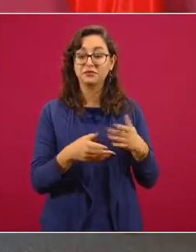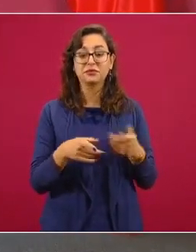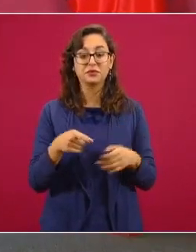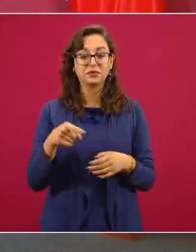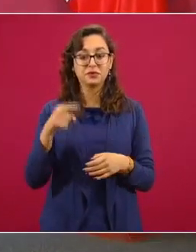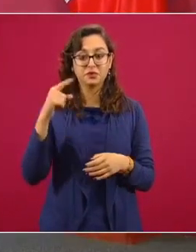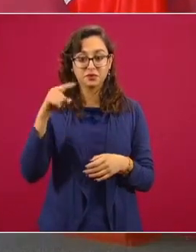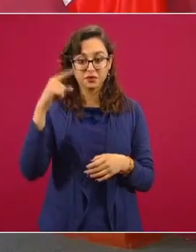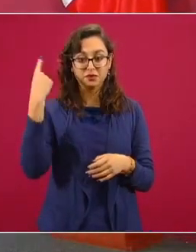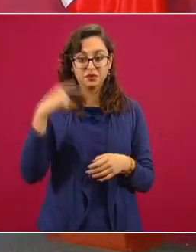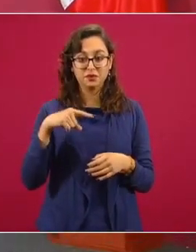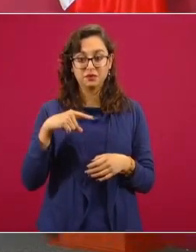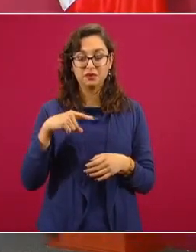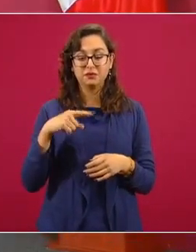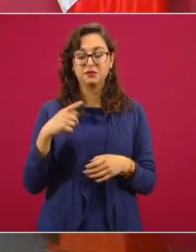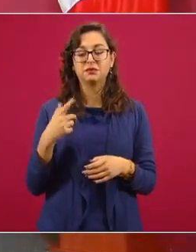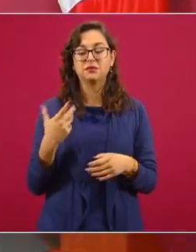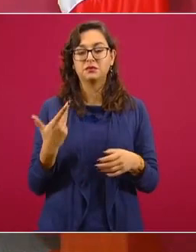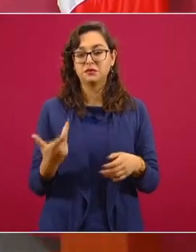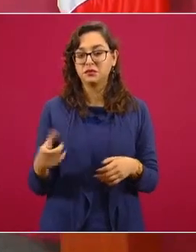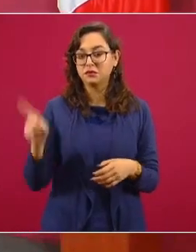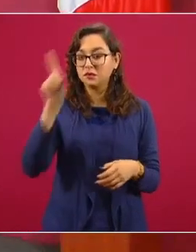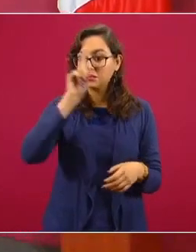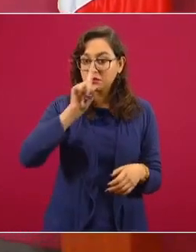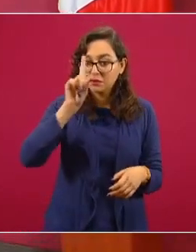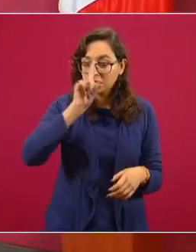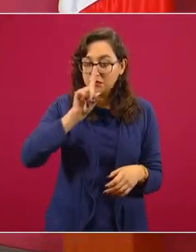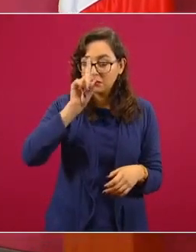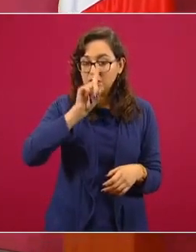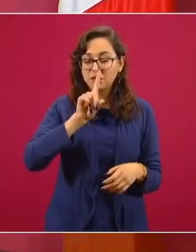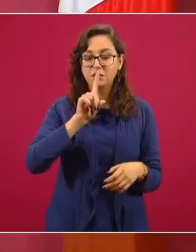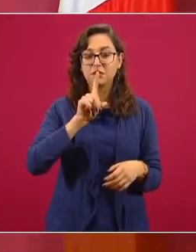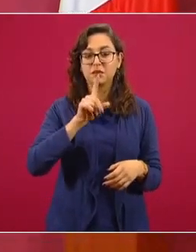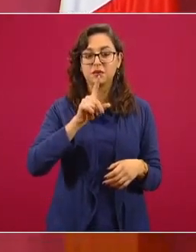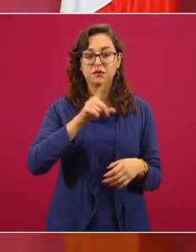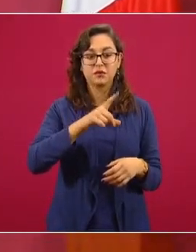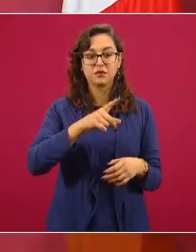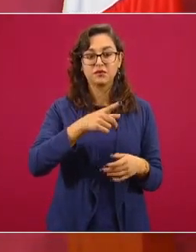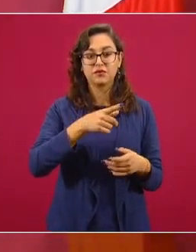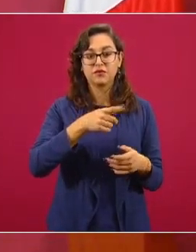para asesorar a